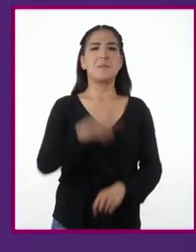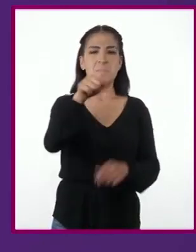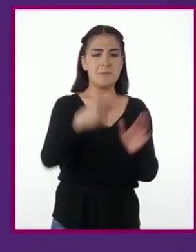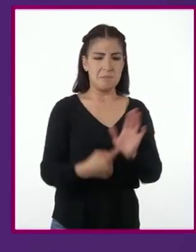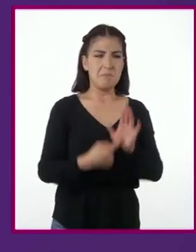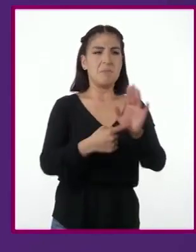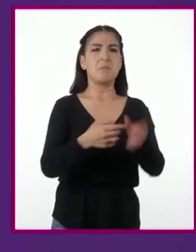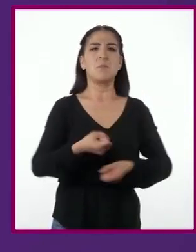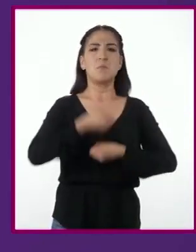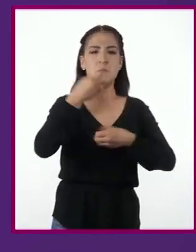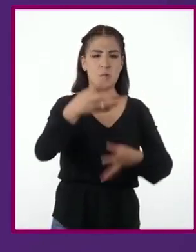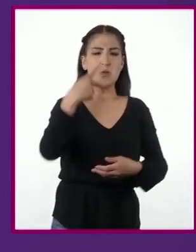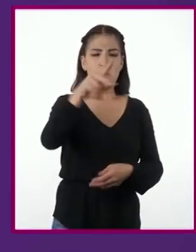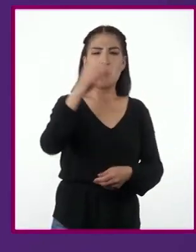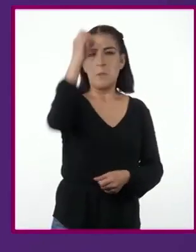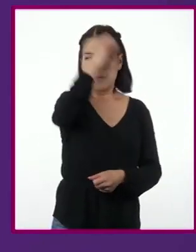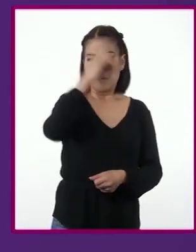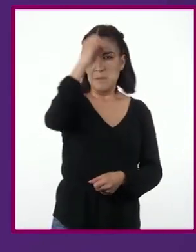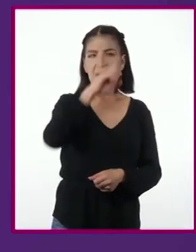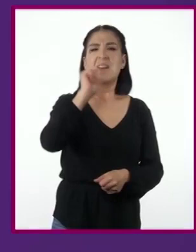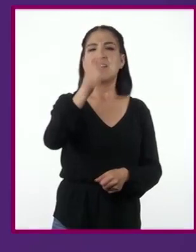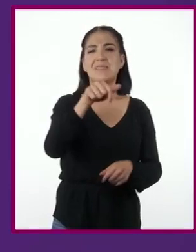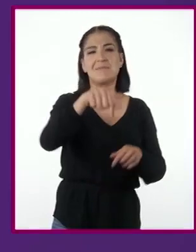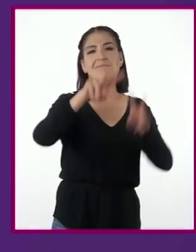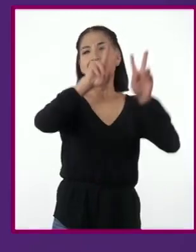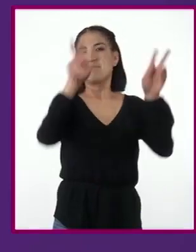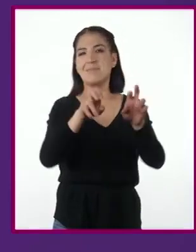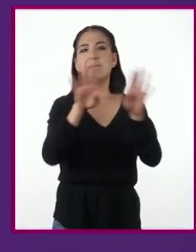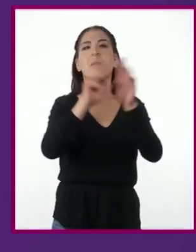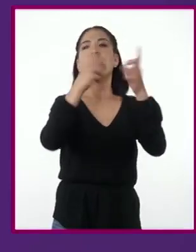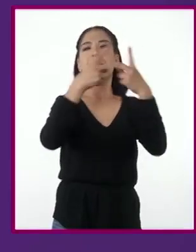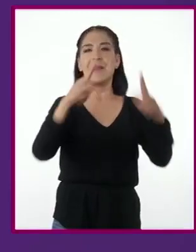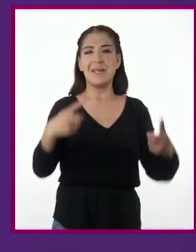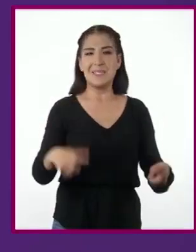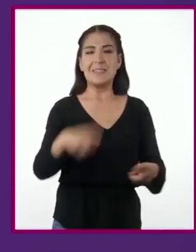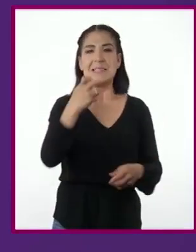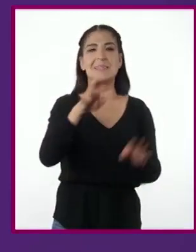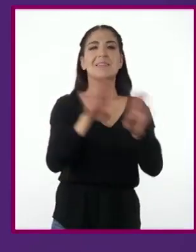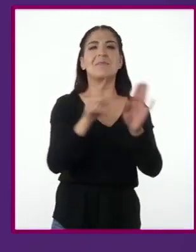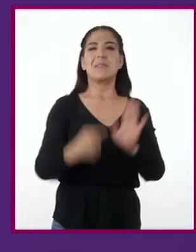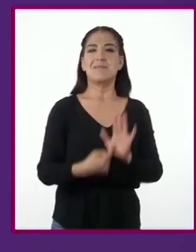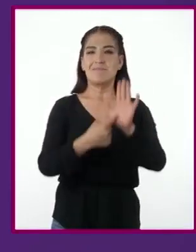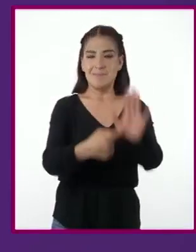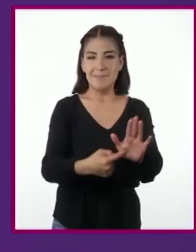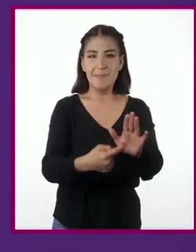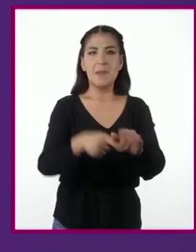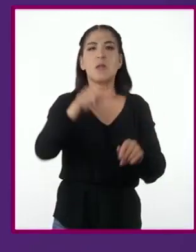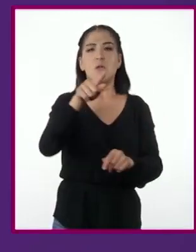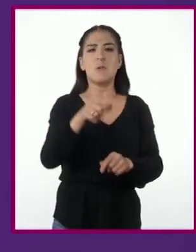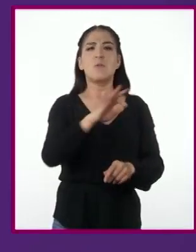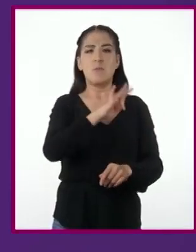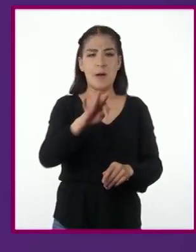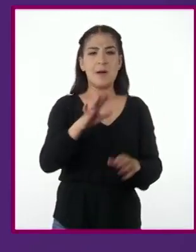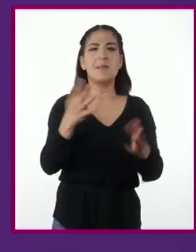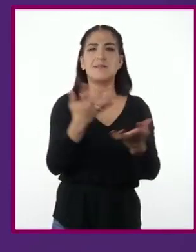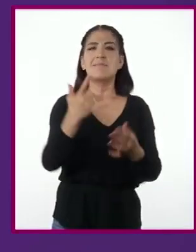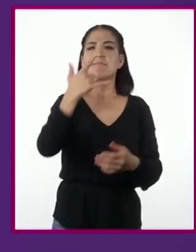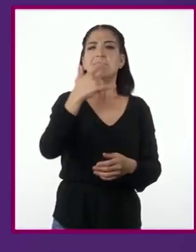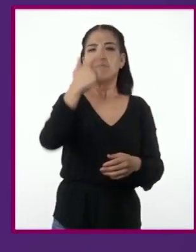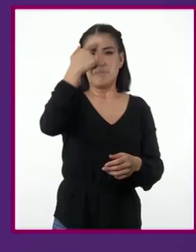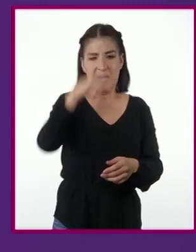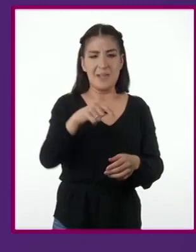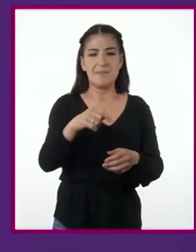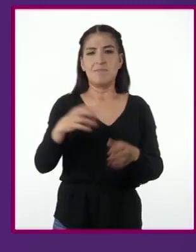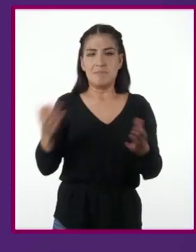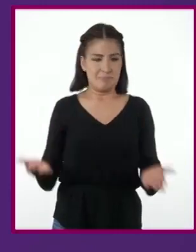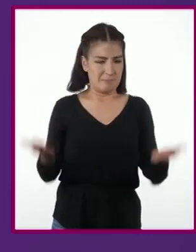Argumenta sus puntos de vista respecto al tema que desarrolla en un ensayo y lo sustenta con información de